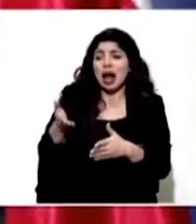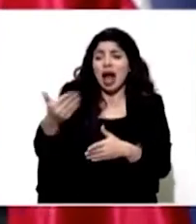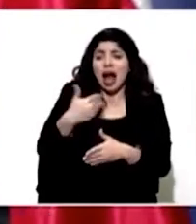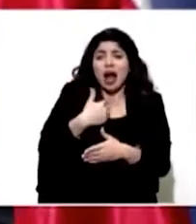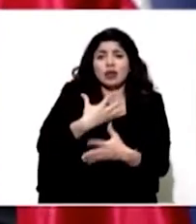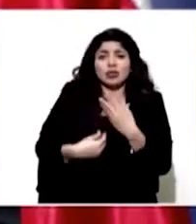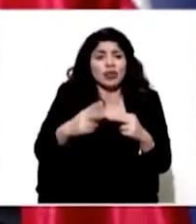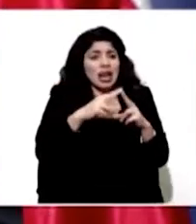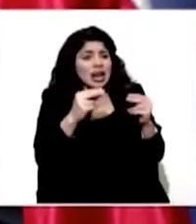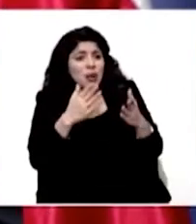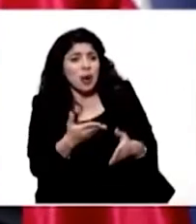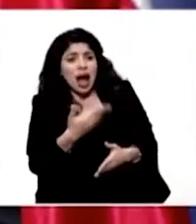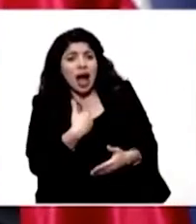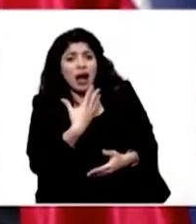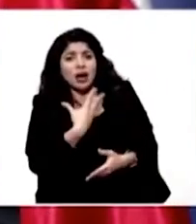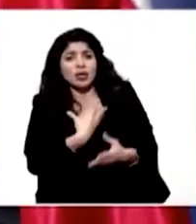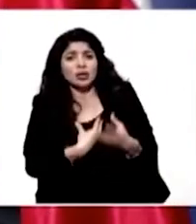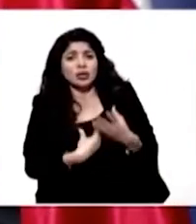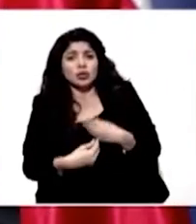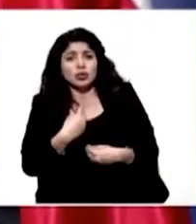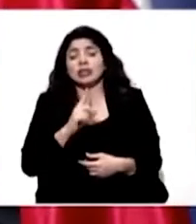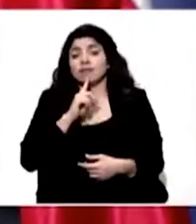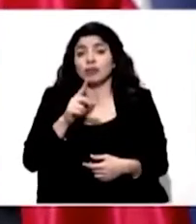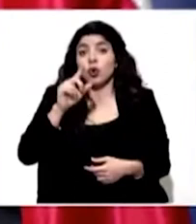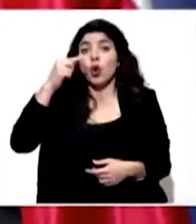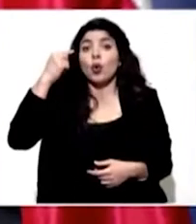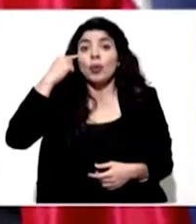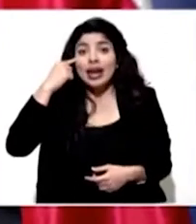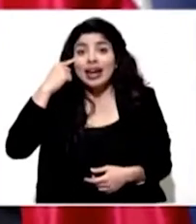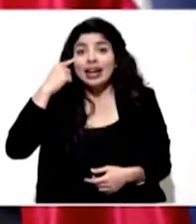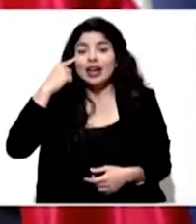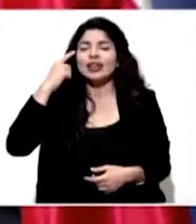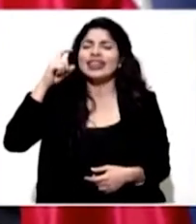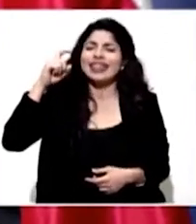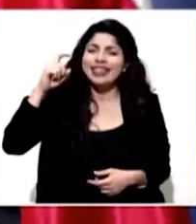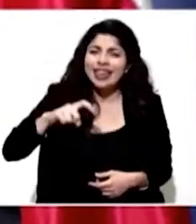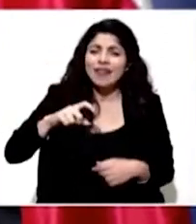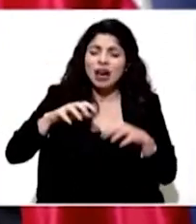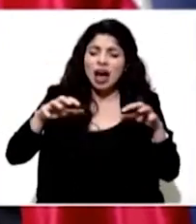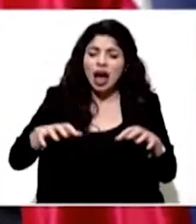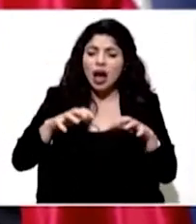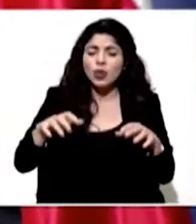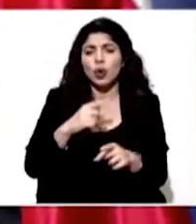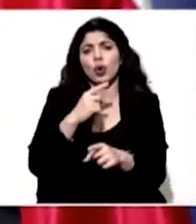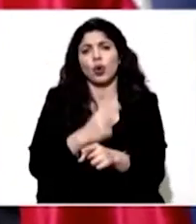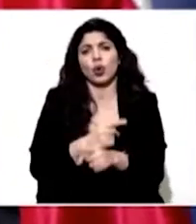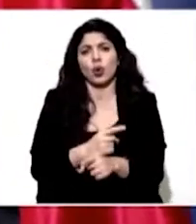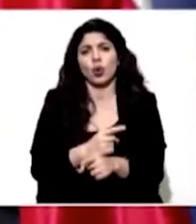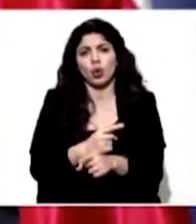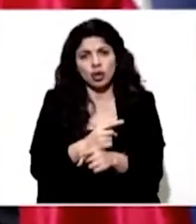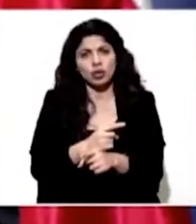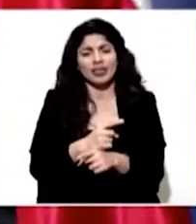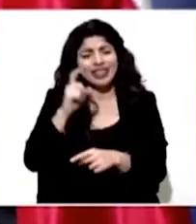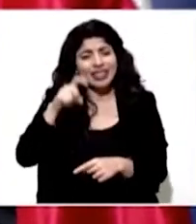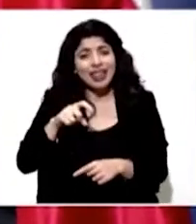venezolanos o de los nicaragüenses es que los gobiernos deben hacer lo correcto y abordar